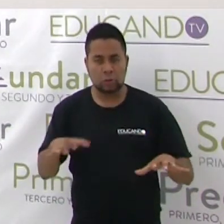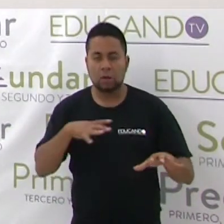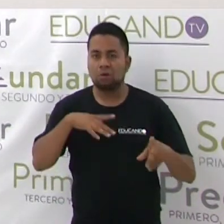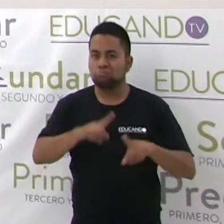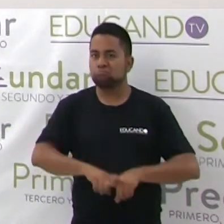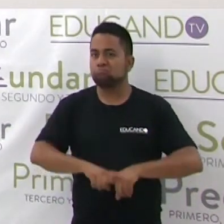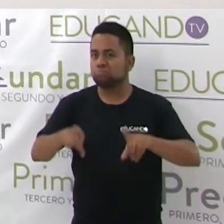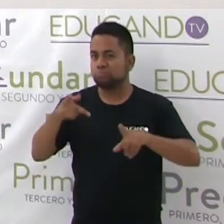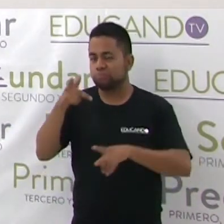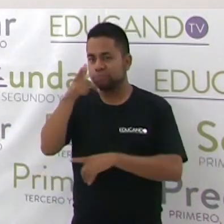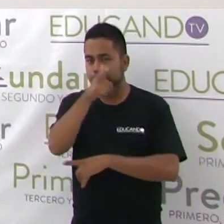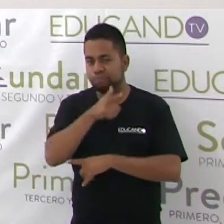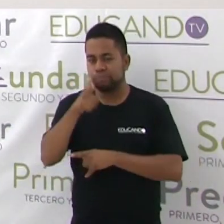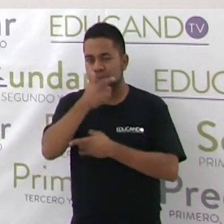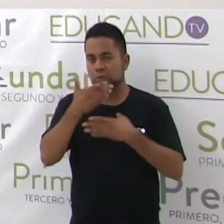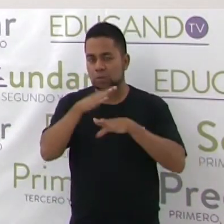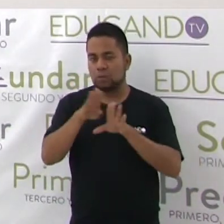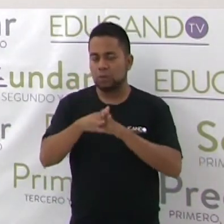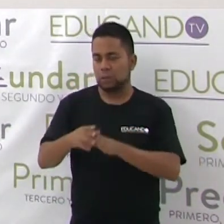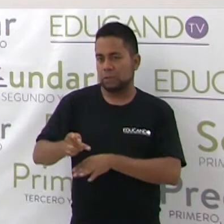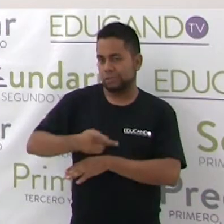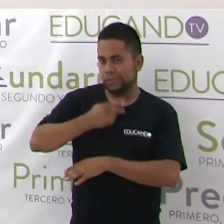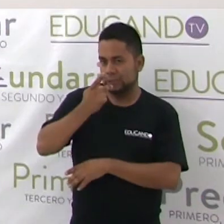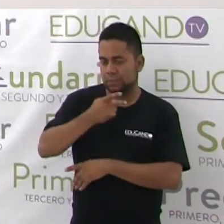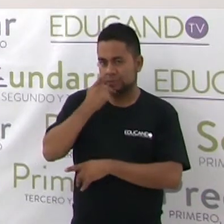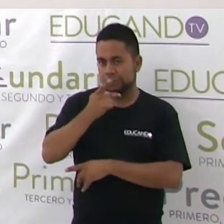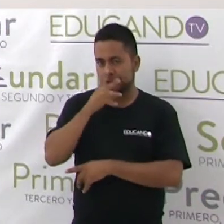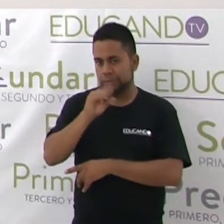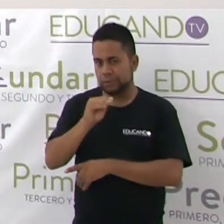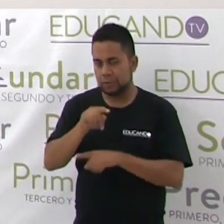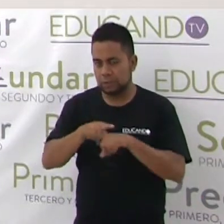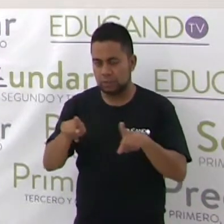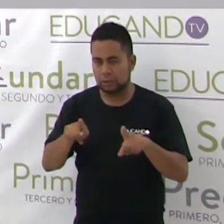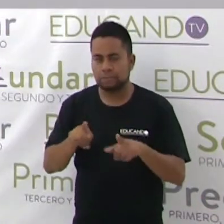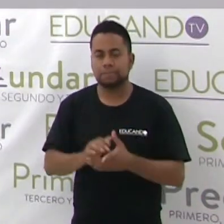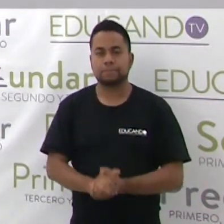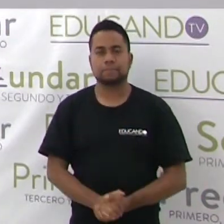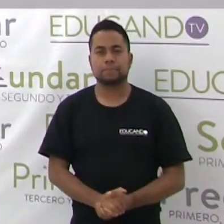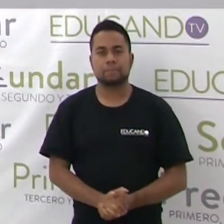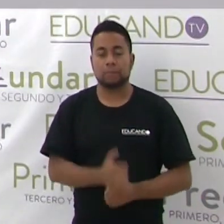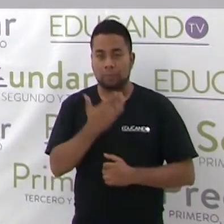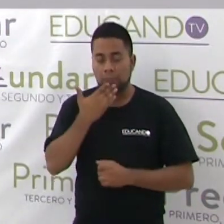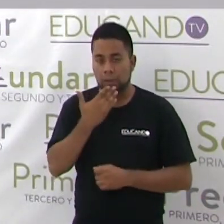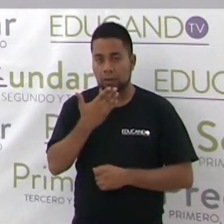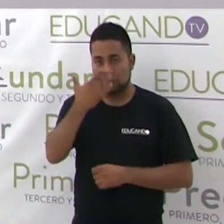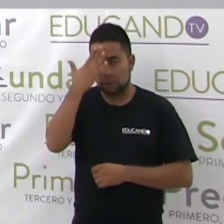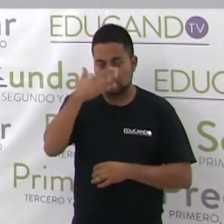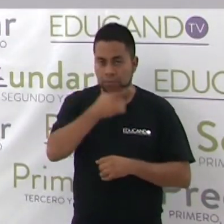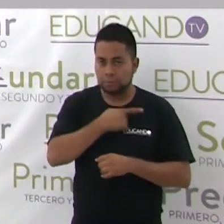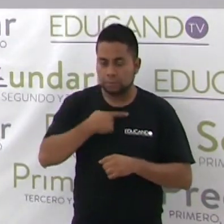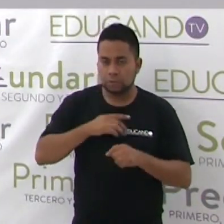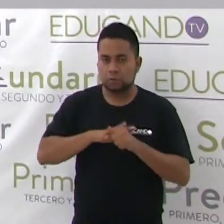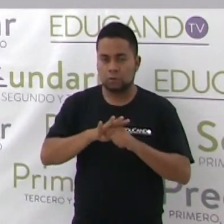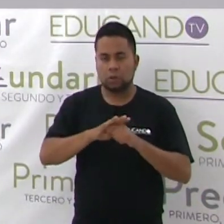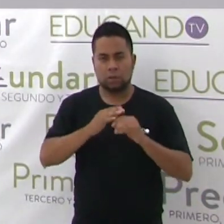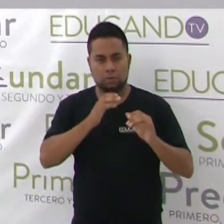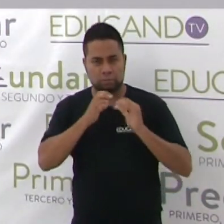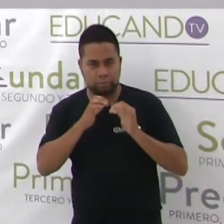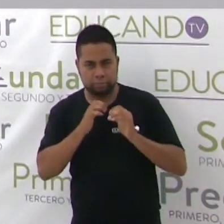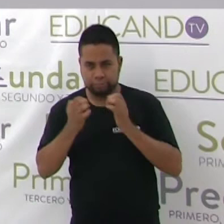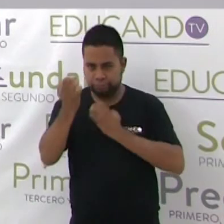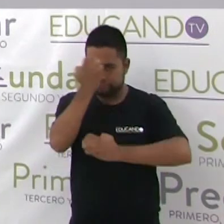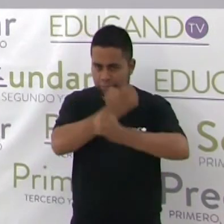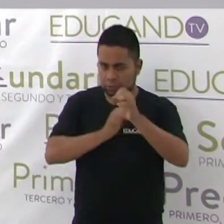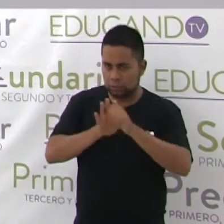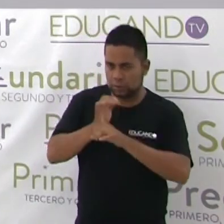alguna variante en cuanto a la pronunciación. Bien, debemos de entonces ver las situaciones comunicativas, analizar